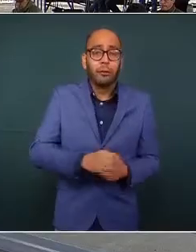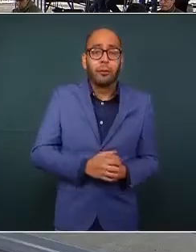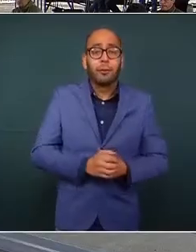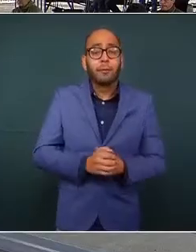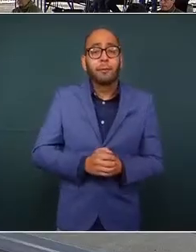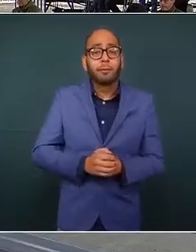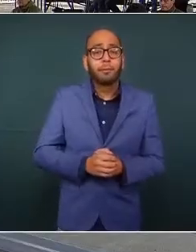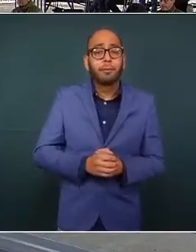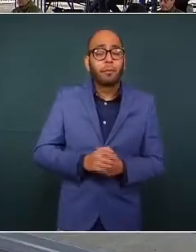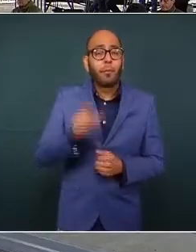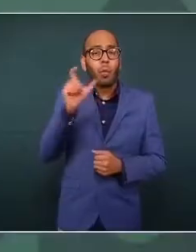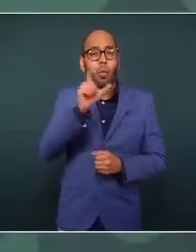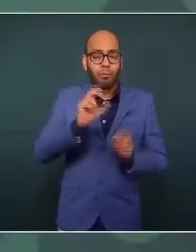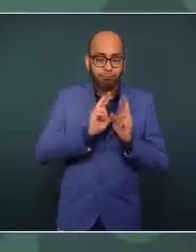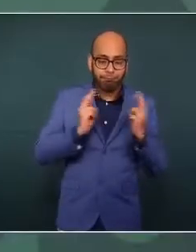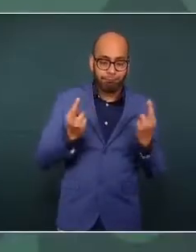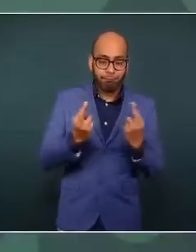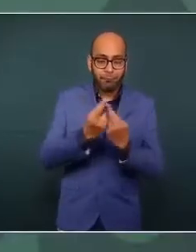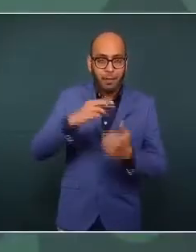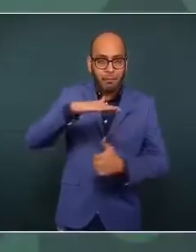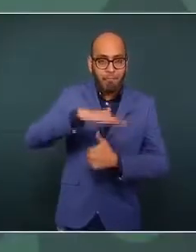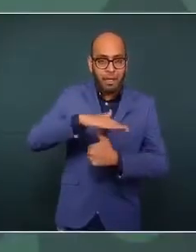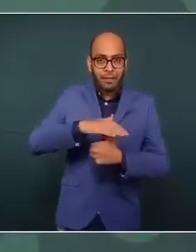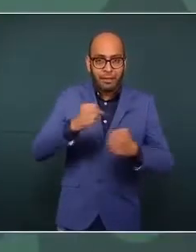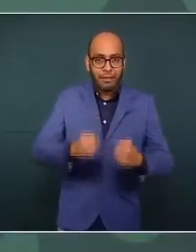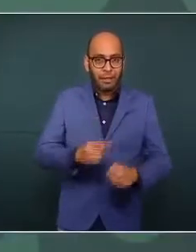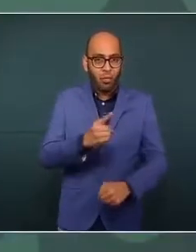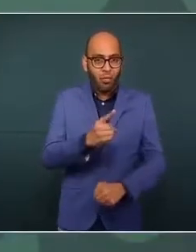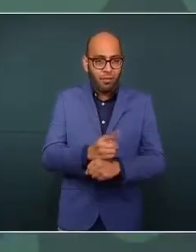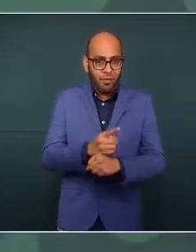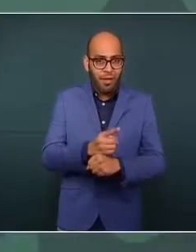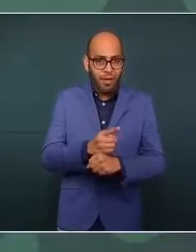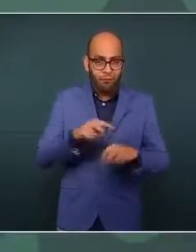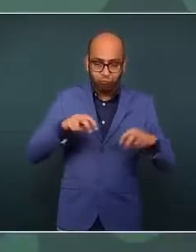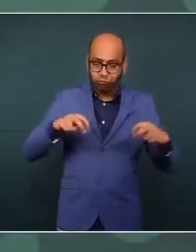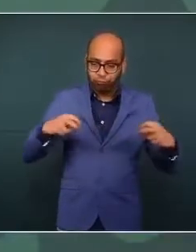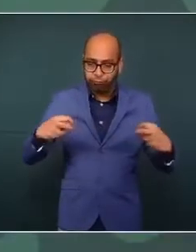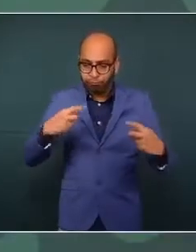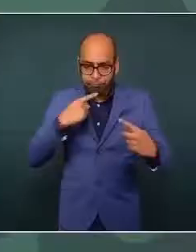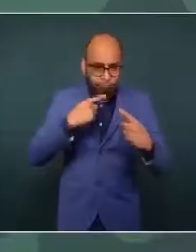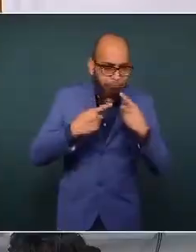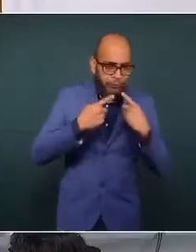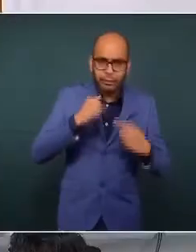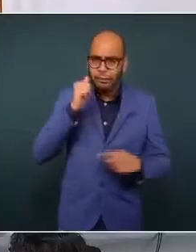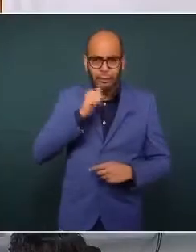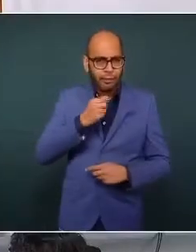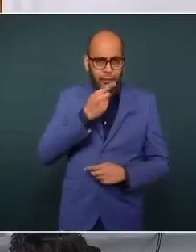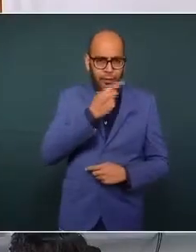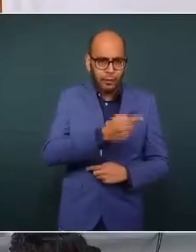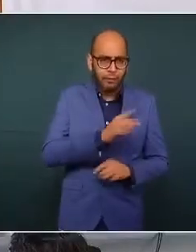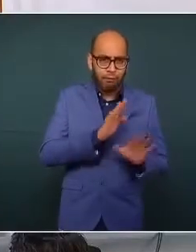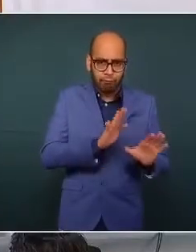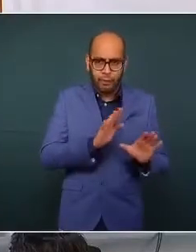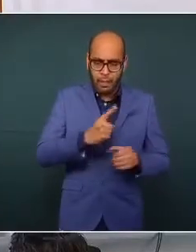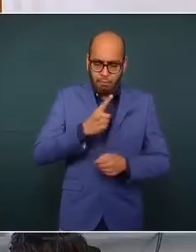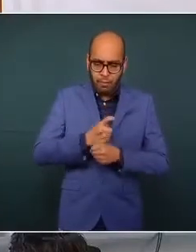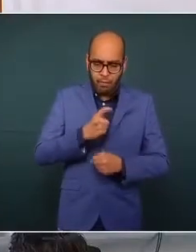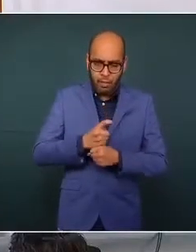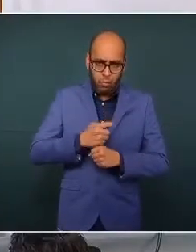nos reunimos en la mesa de seguridad y vamos a hacer un operativo, les digo, a ver, primero vamos nosotros,